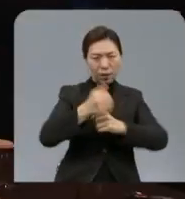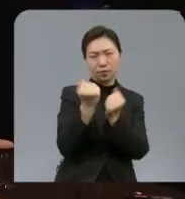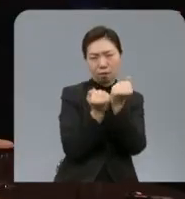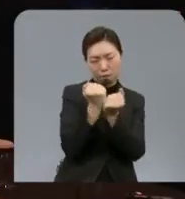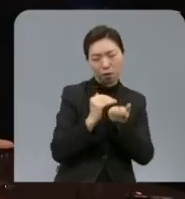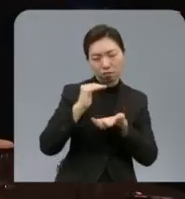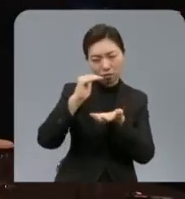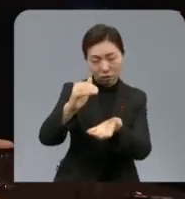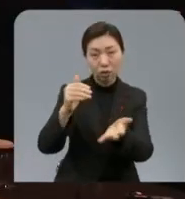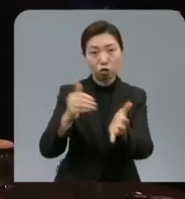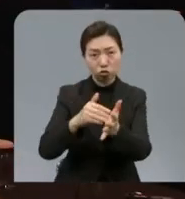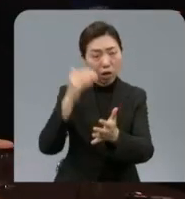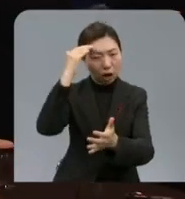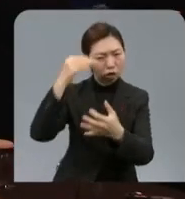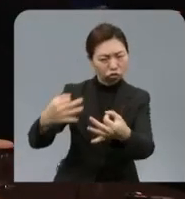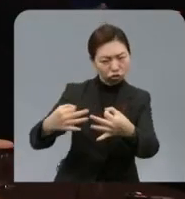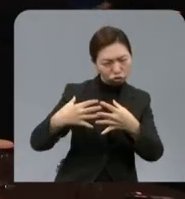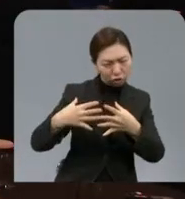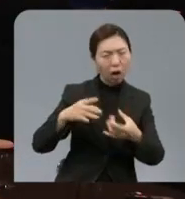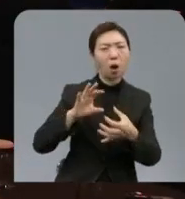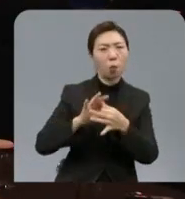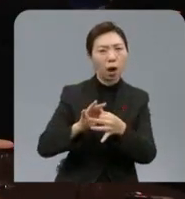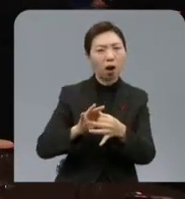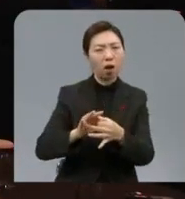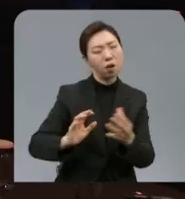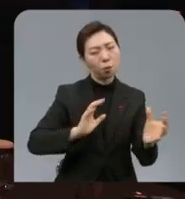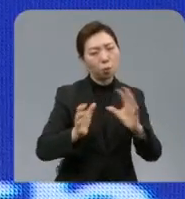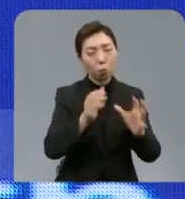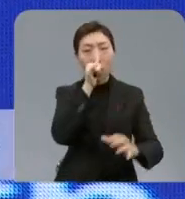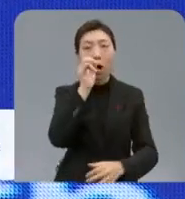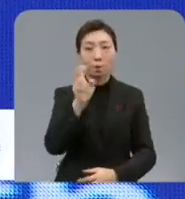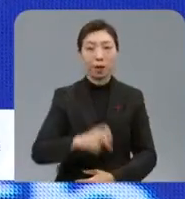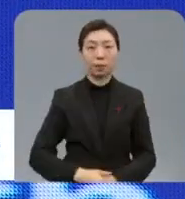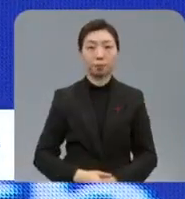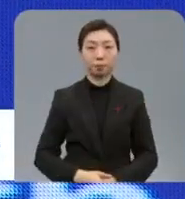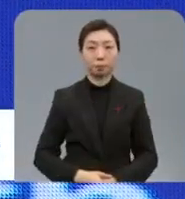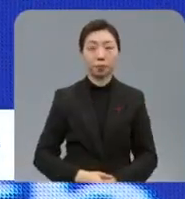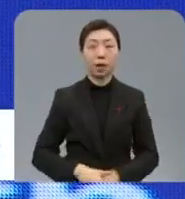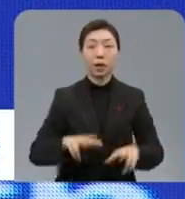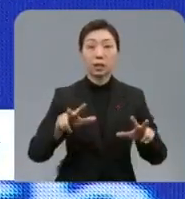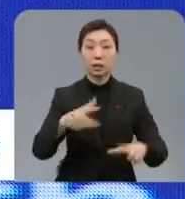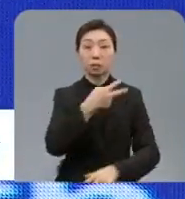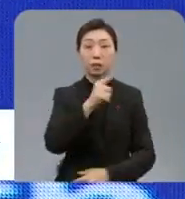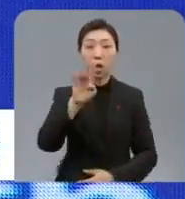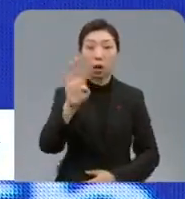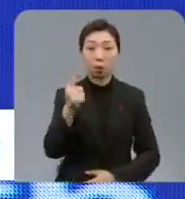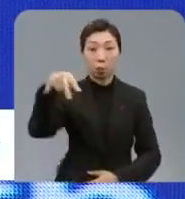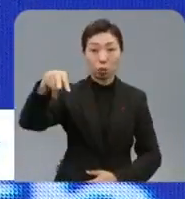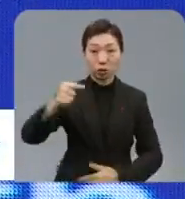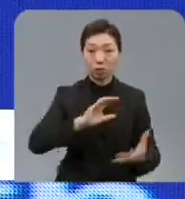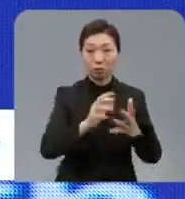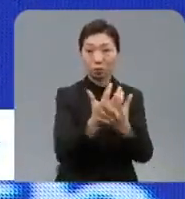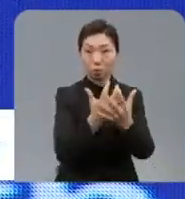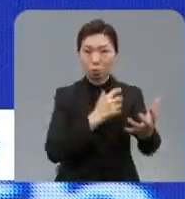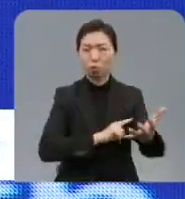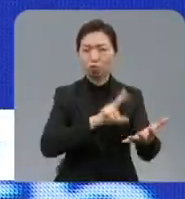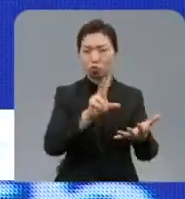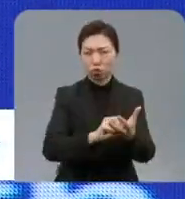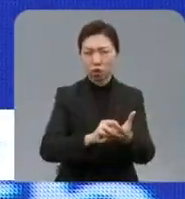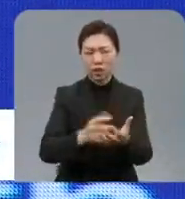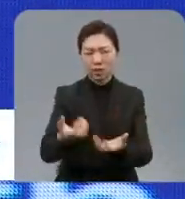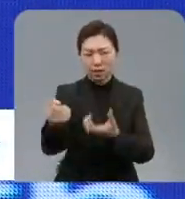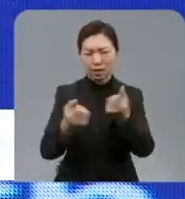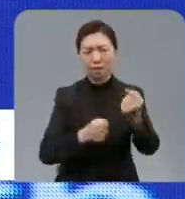en paralelo y bajo el nombre de noche de Corea organizarán un evento para presentar a los asistentes del foro de davos la